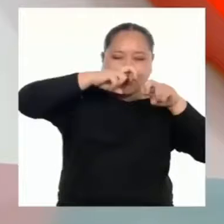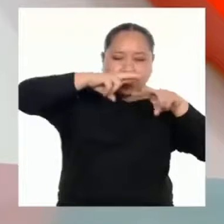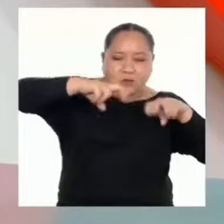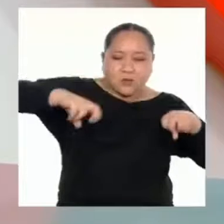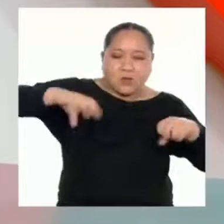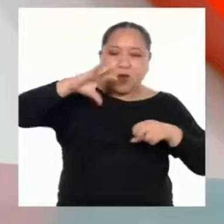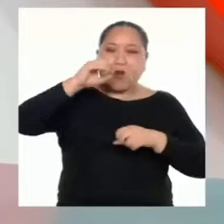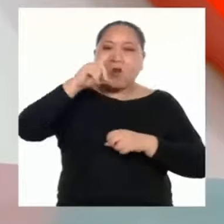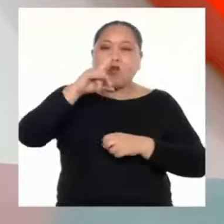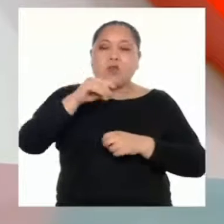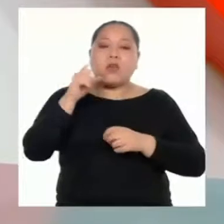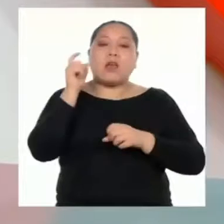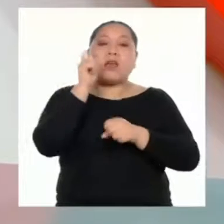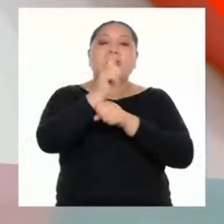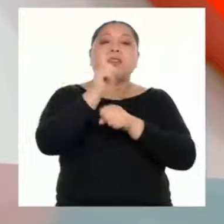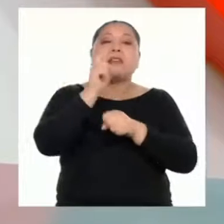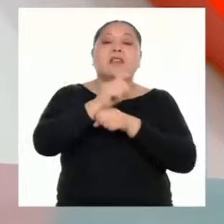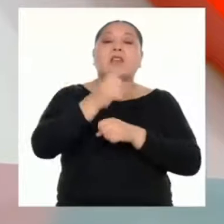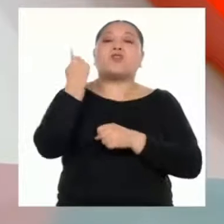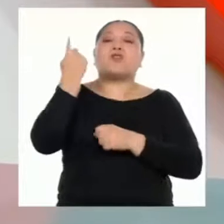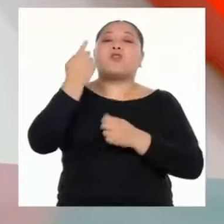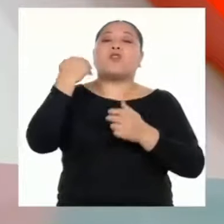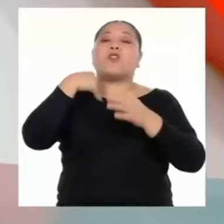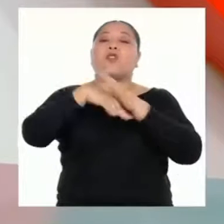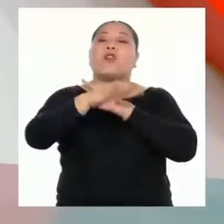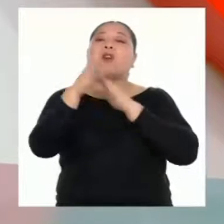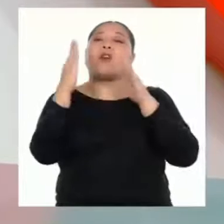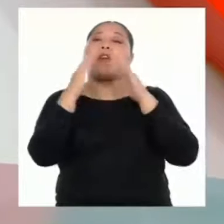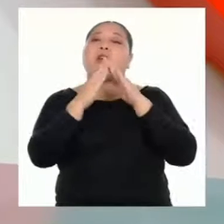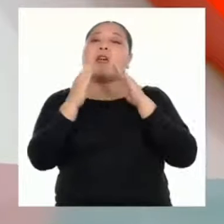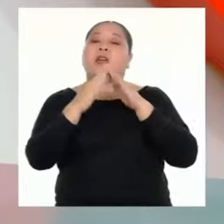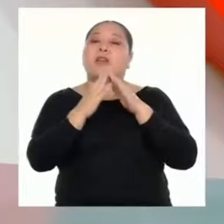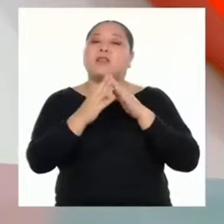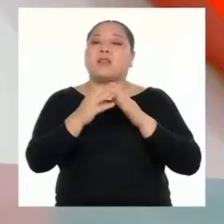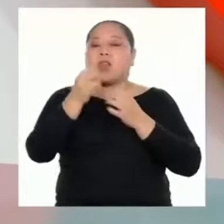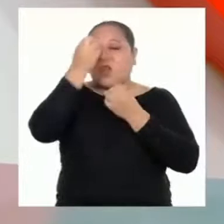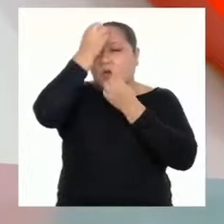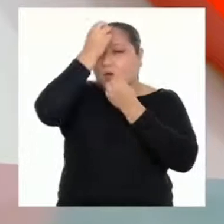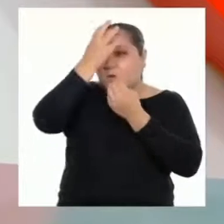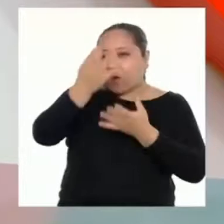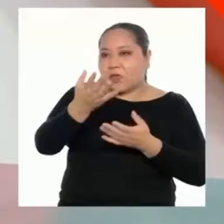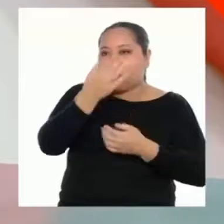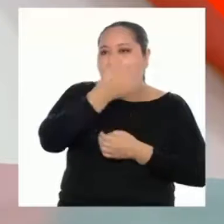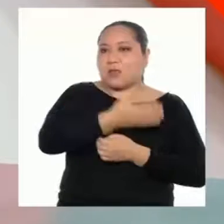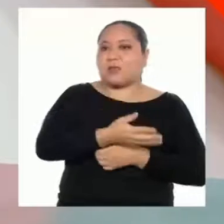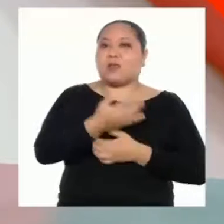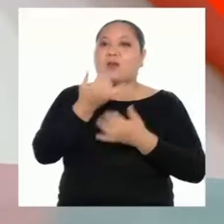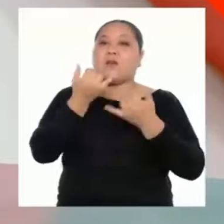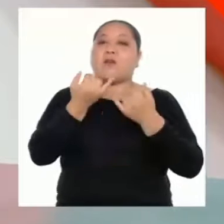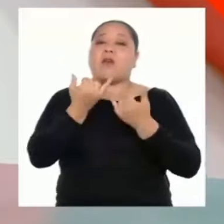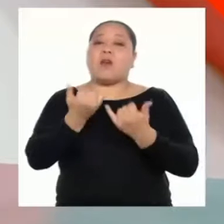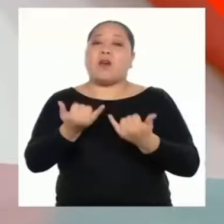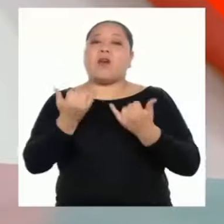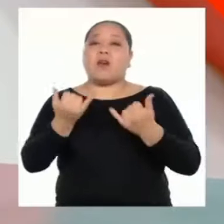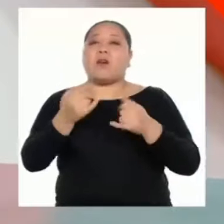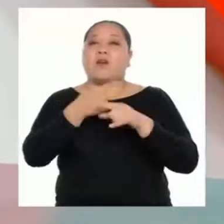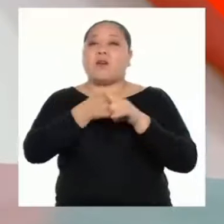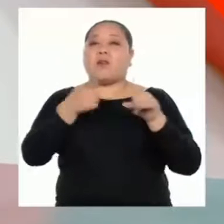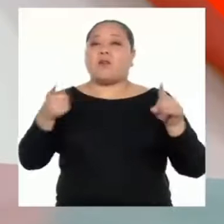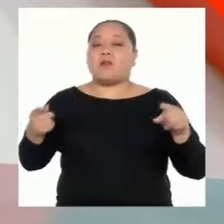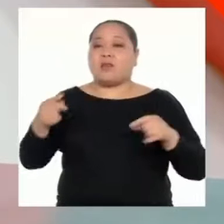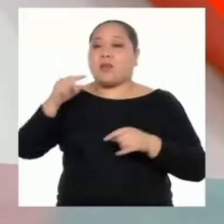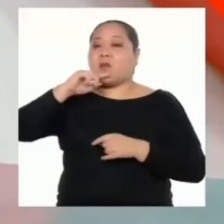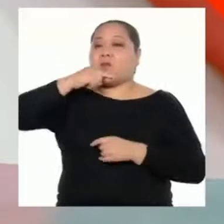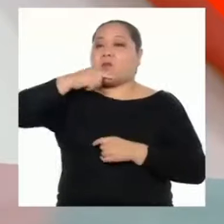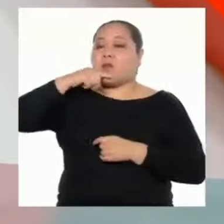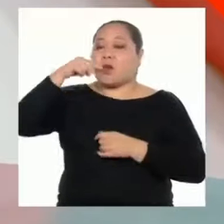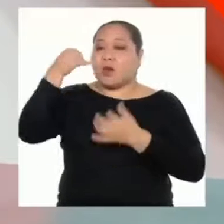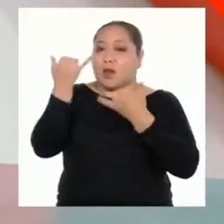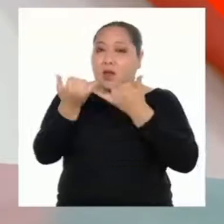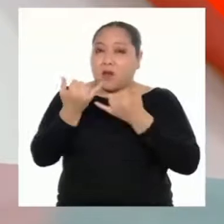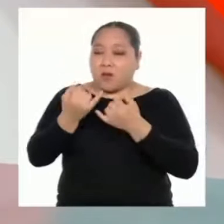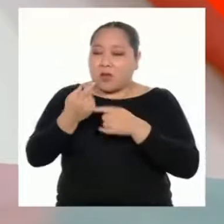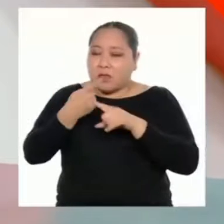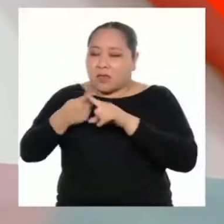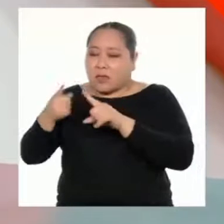centraba en la enseñanza de labores domésticas y la obediencia, en cambio la educación actual